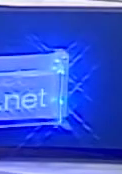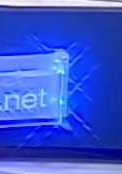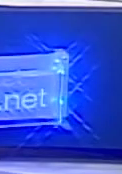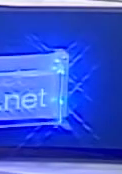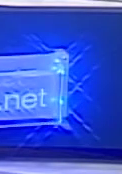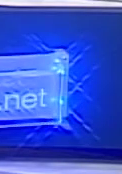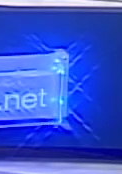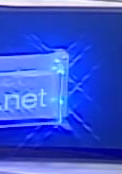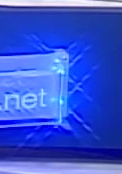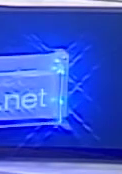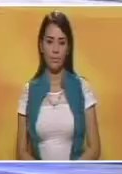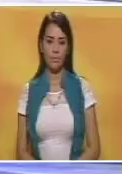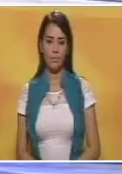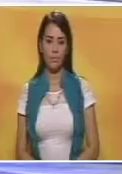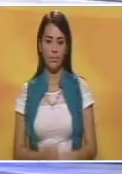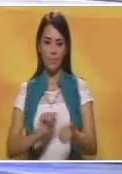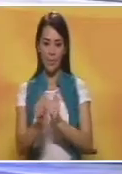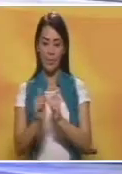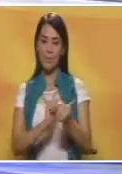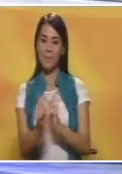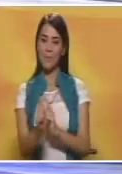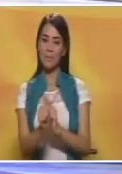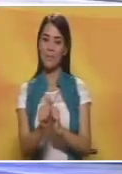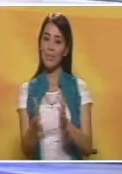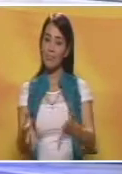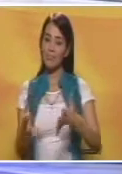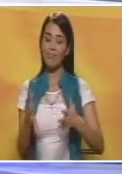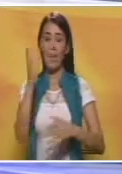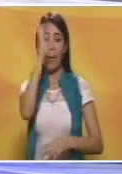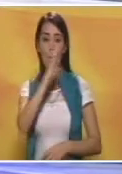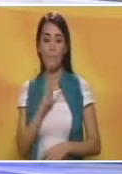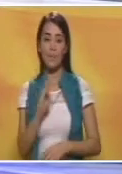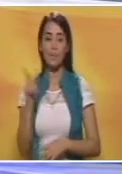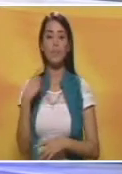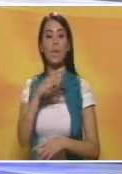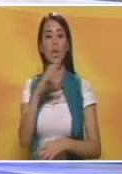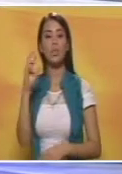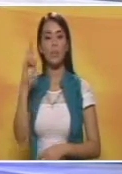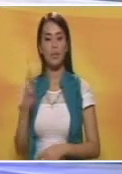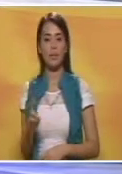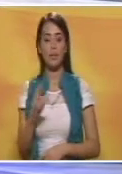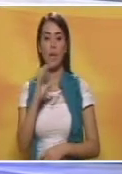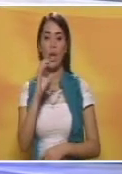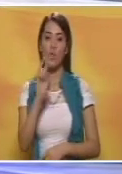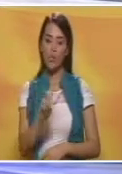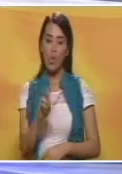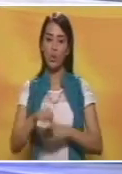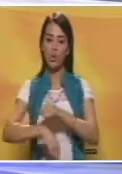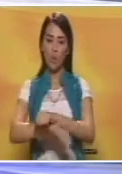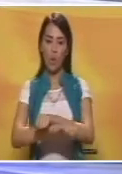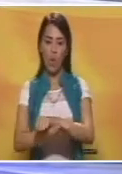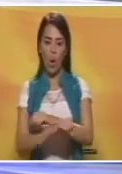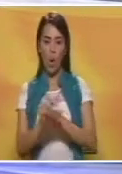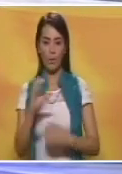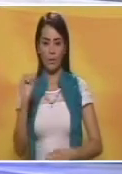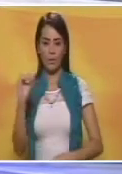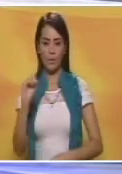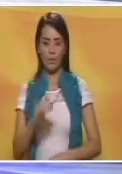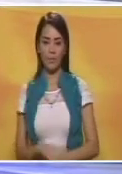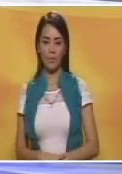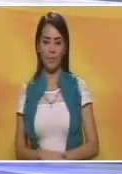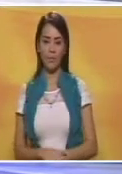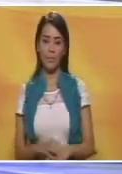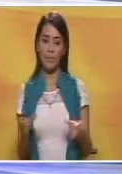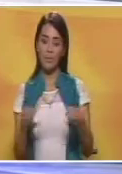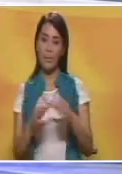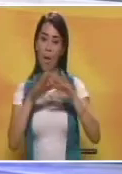iniciamos los deportes con el triunfo de brasil ante costa rica 2 goles por 0 encuentro del